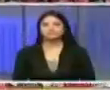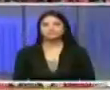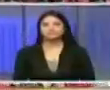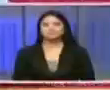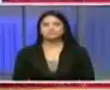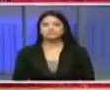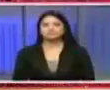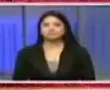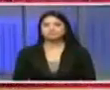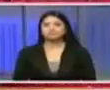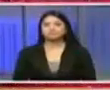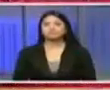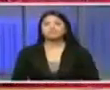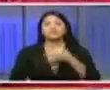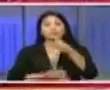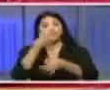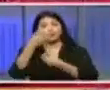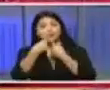Y como yo les dije, hermano,